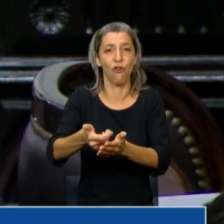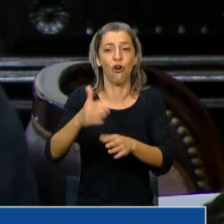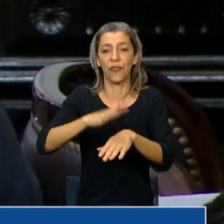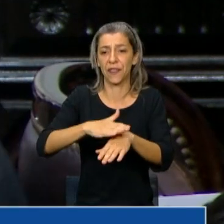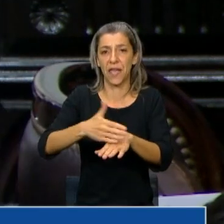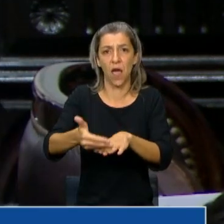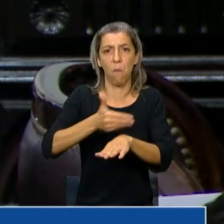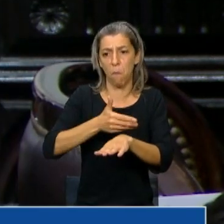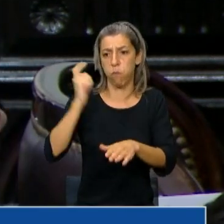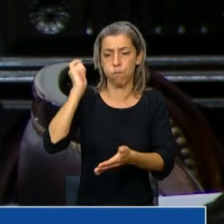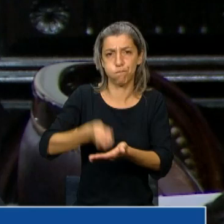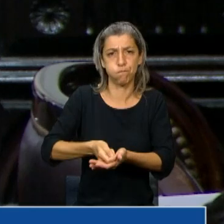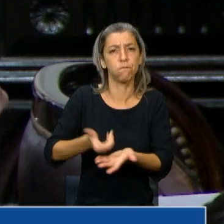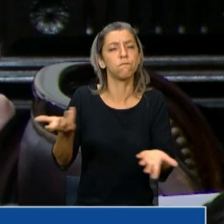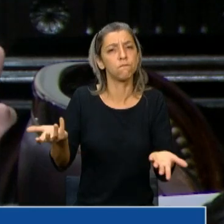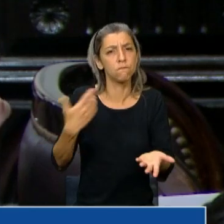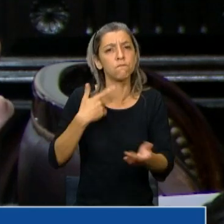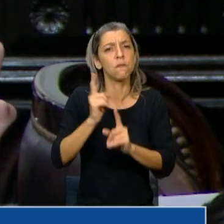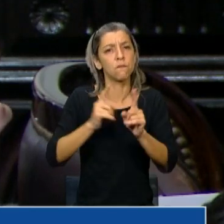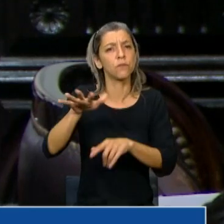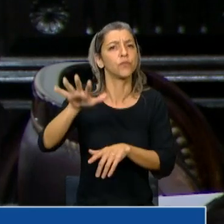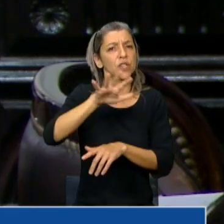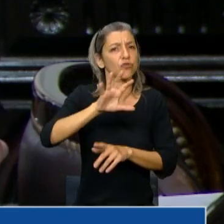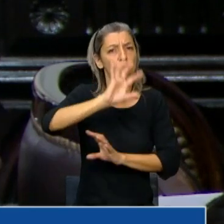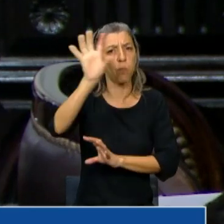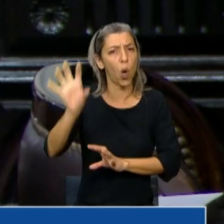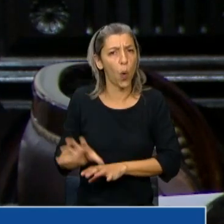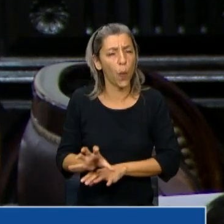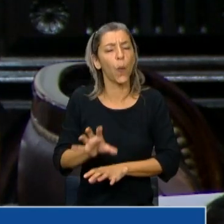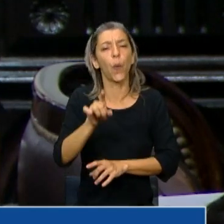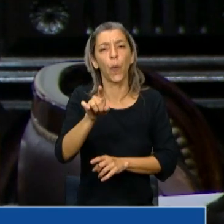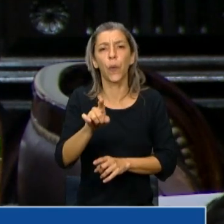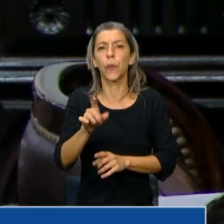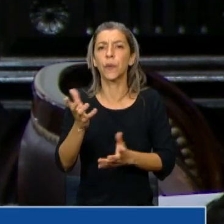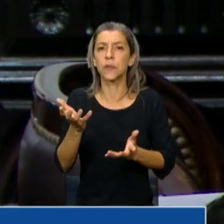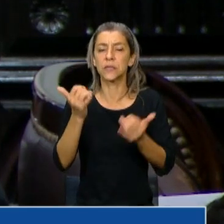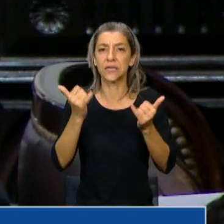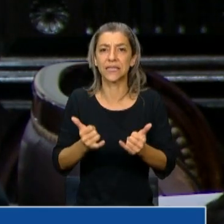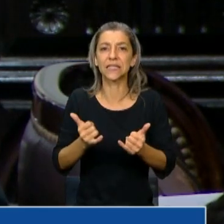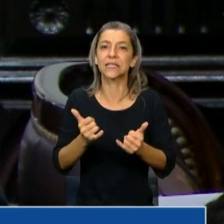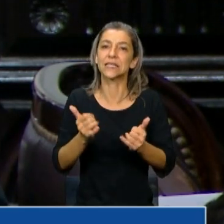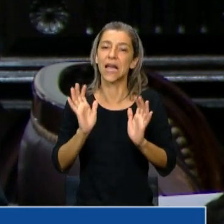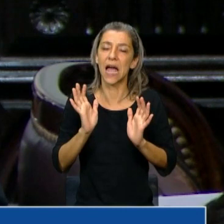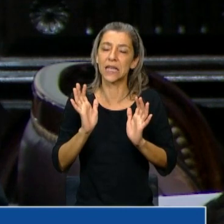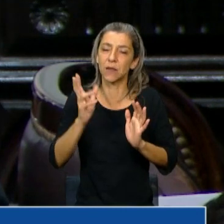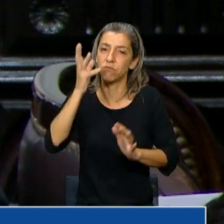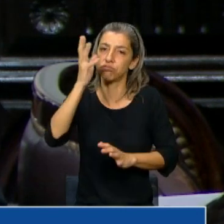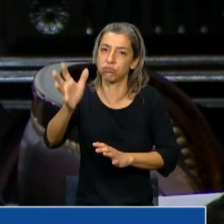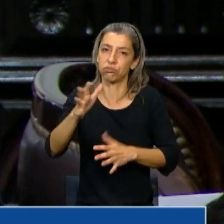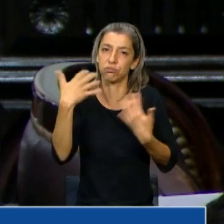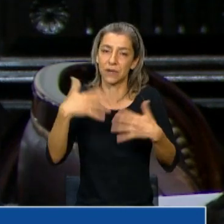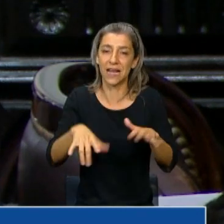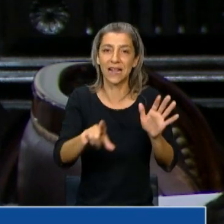algunos sectores, en algunas provincias, en algunas localidades suelen ser utilizados como abuso. La